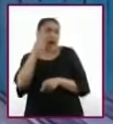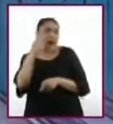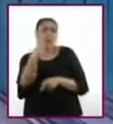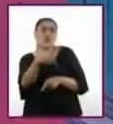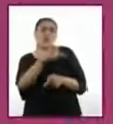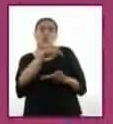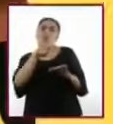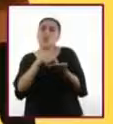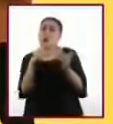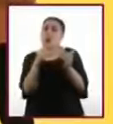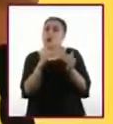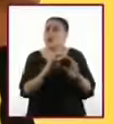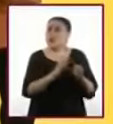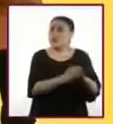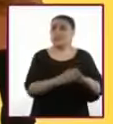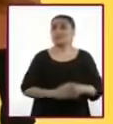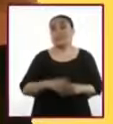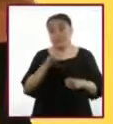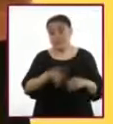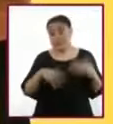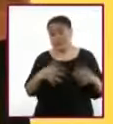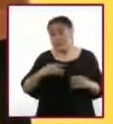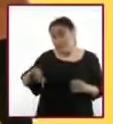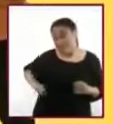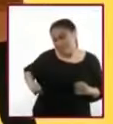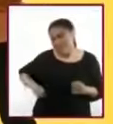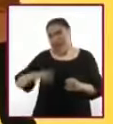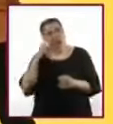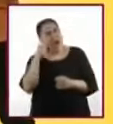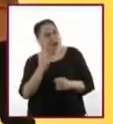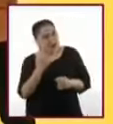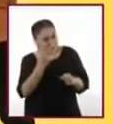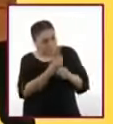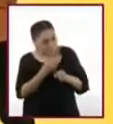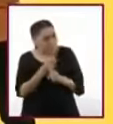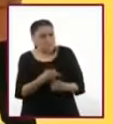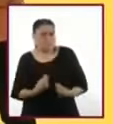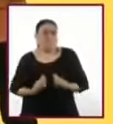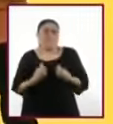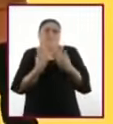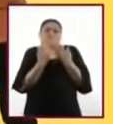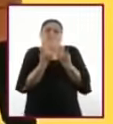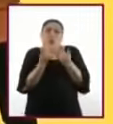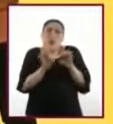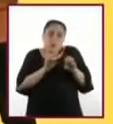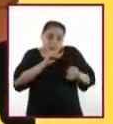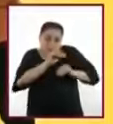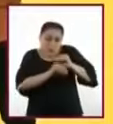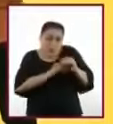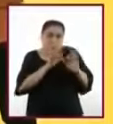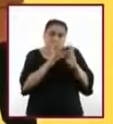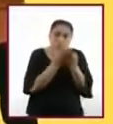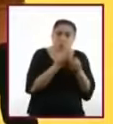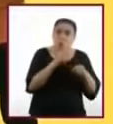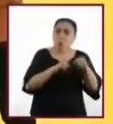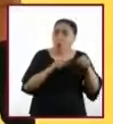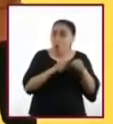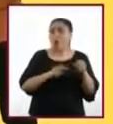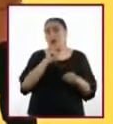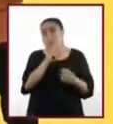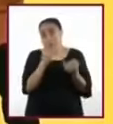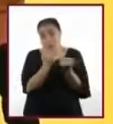comunidad? ¡Qué interesante! Cómo unos objetos sin vida, a partir de sus propias formas y colores, además de la técnica